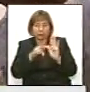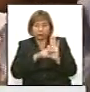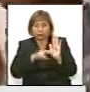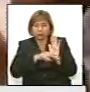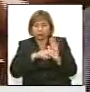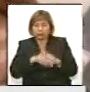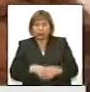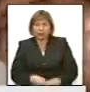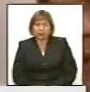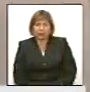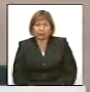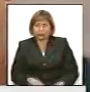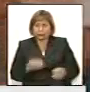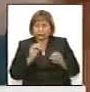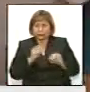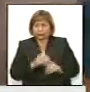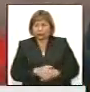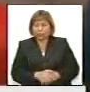creo que sí debería existir.